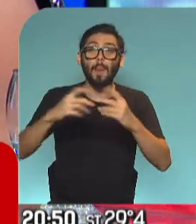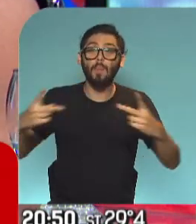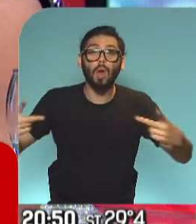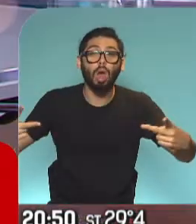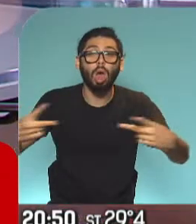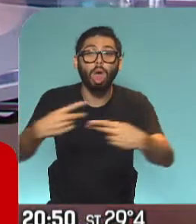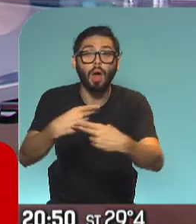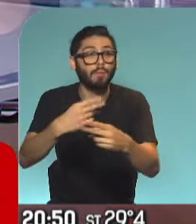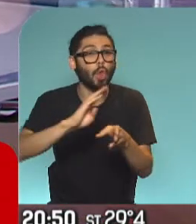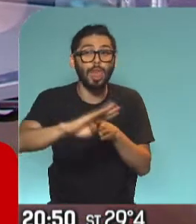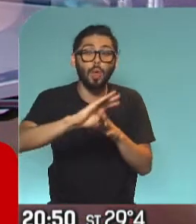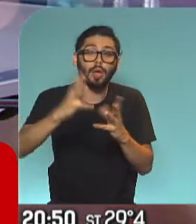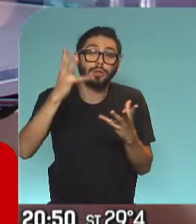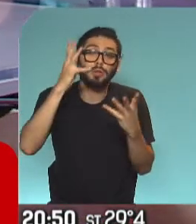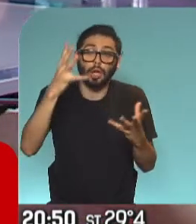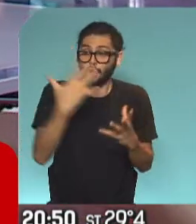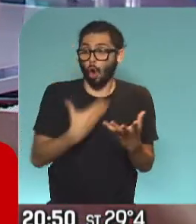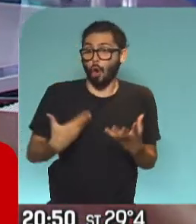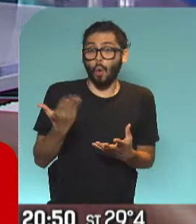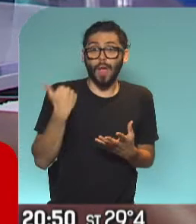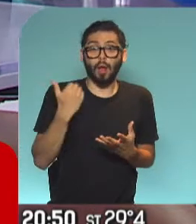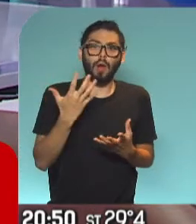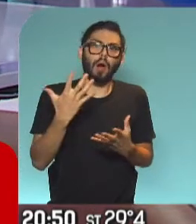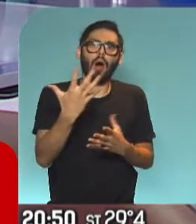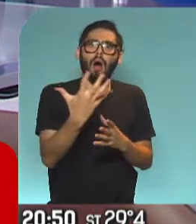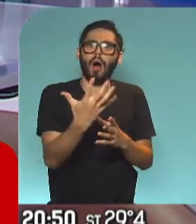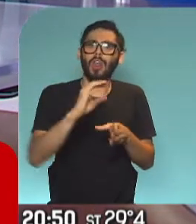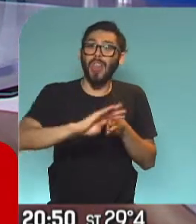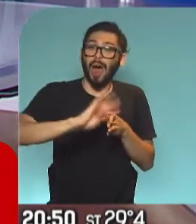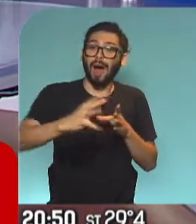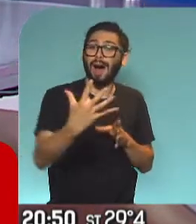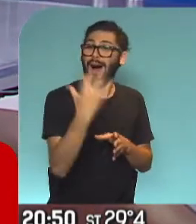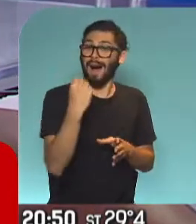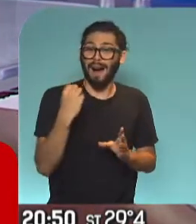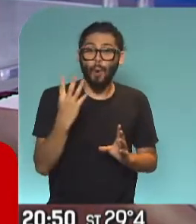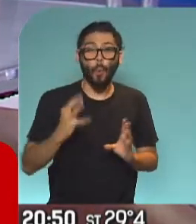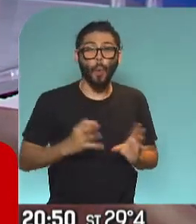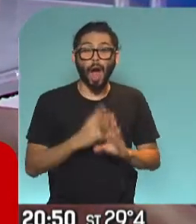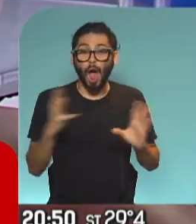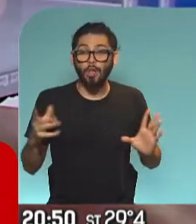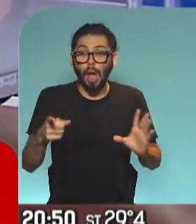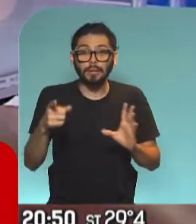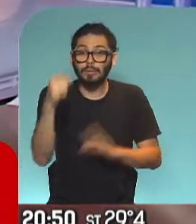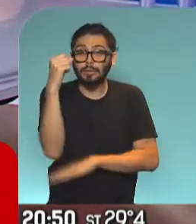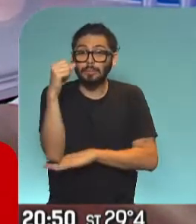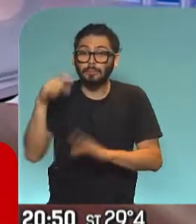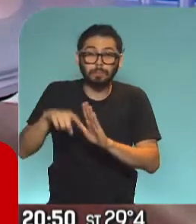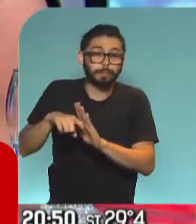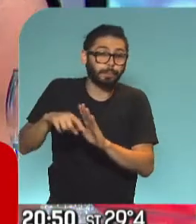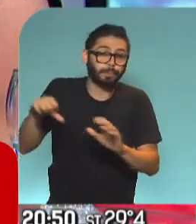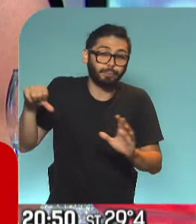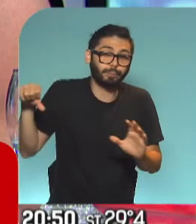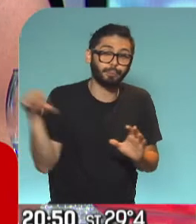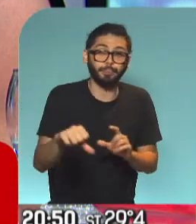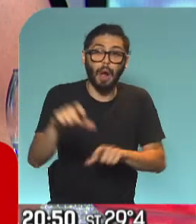feroz que decidió asumir el gobierno de mauricio macri durante los cuatro años y perforó las expectativas de